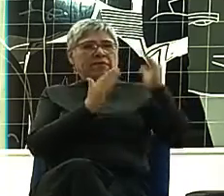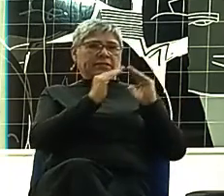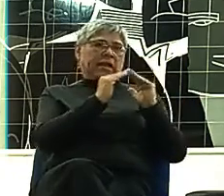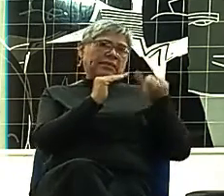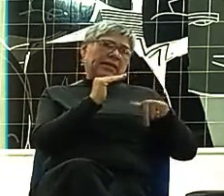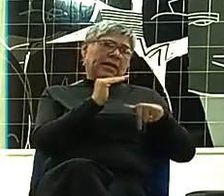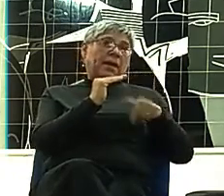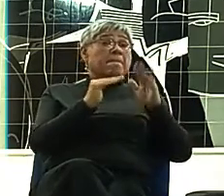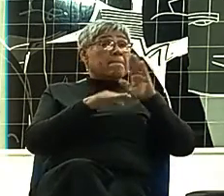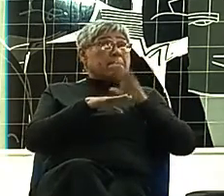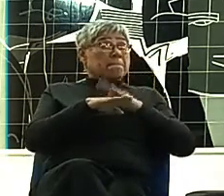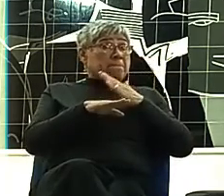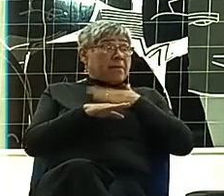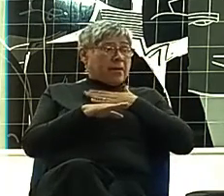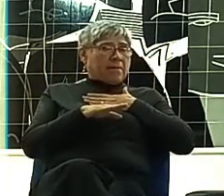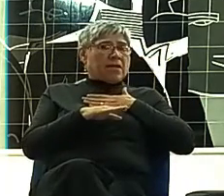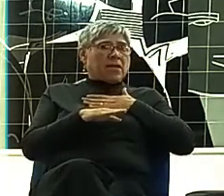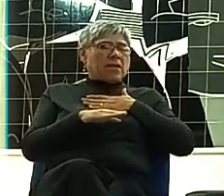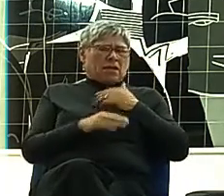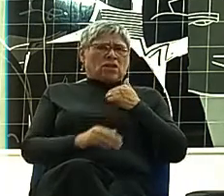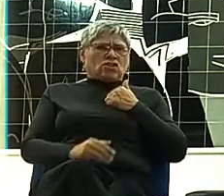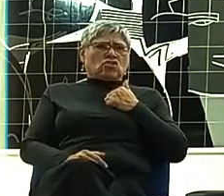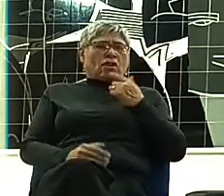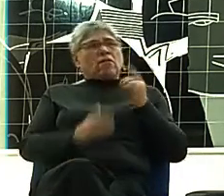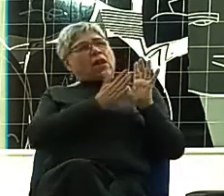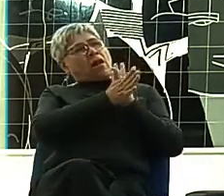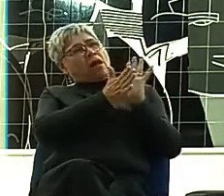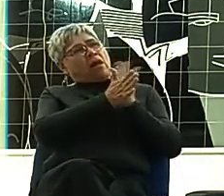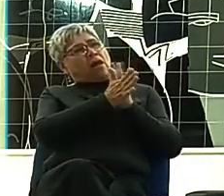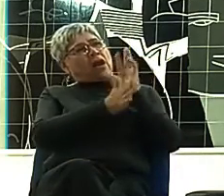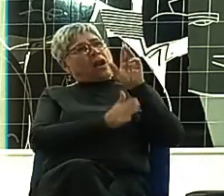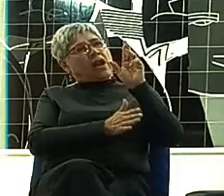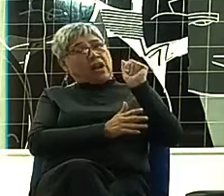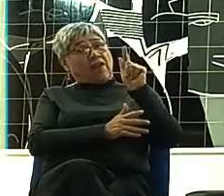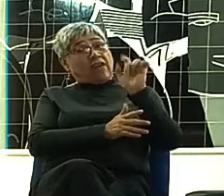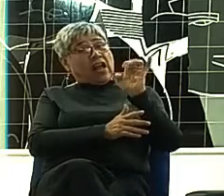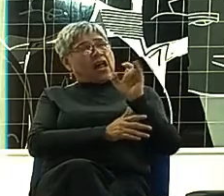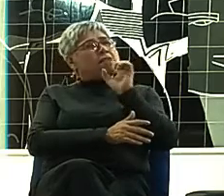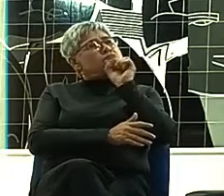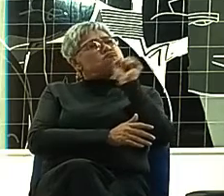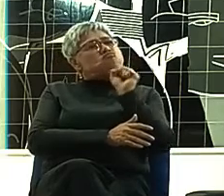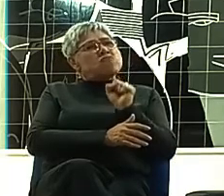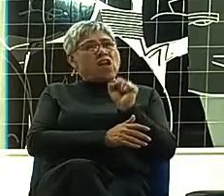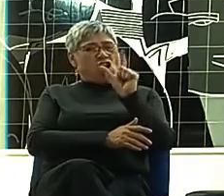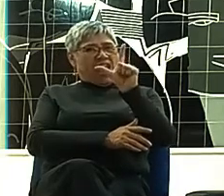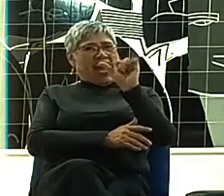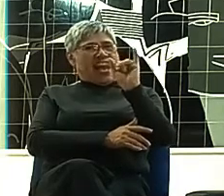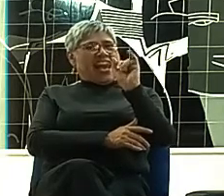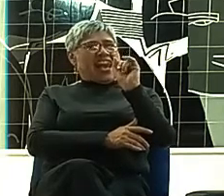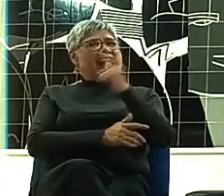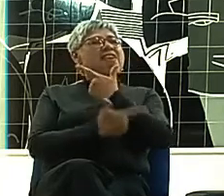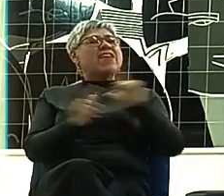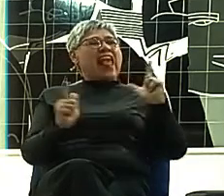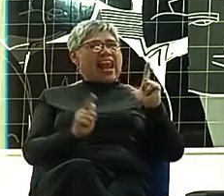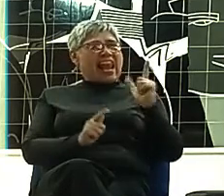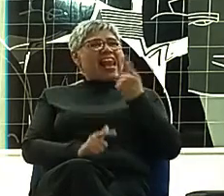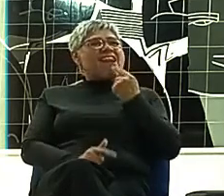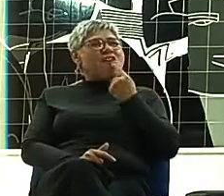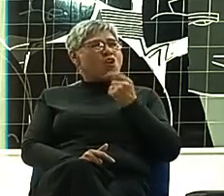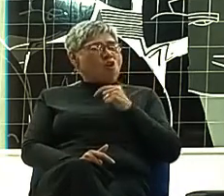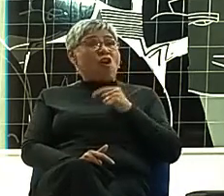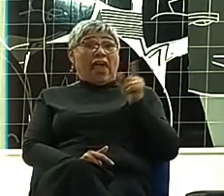para mí, ese relato que me hacía don Rafael, un viejo liberal, bueno, ya dije